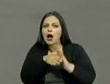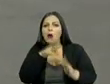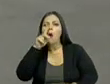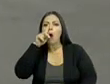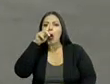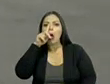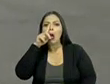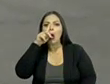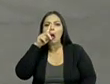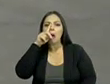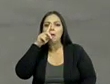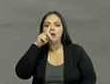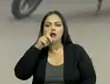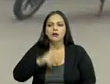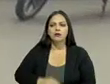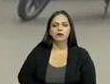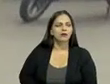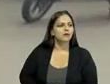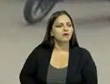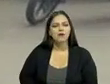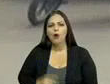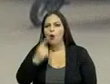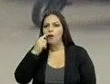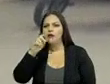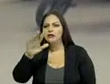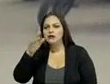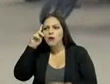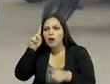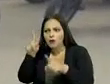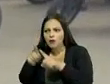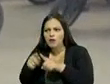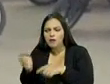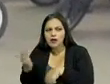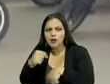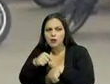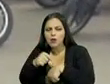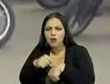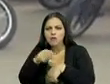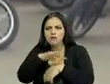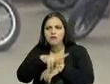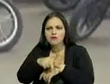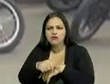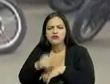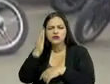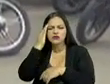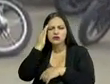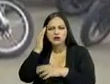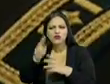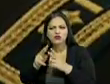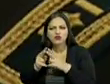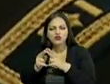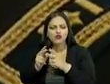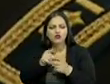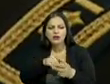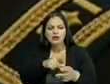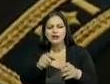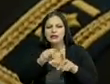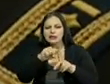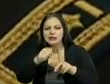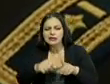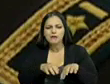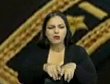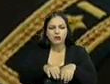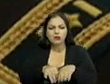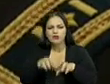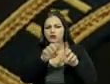de crédito y ahorro está ubicada en la parroquia San Isidro del cantón Sucre, en la provincia de Manabí. La policía recibió la llamada